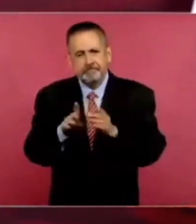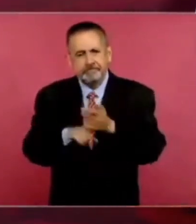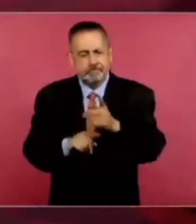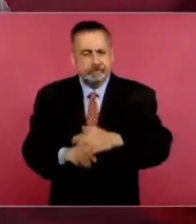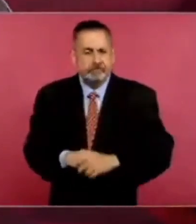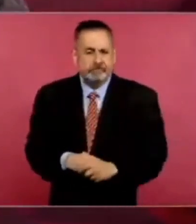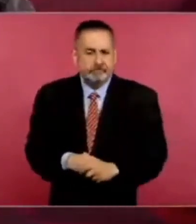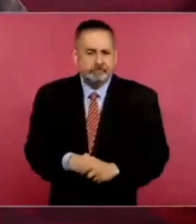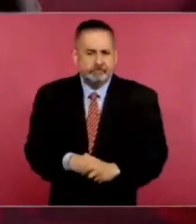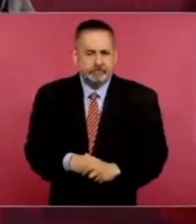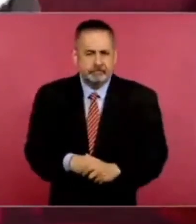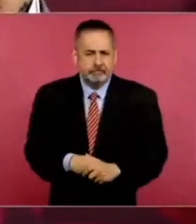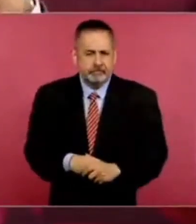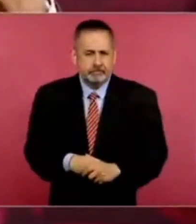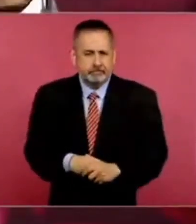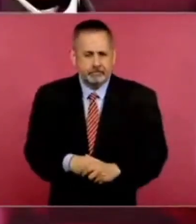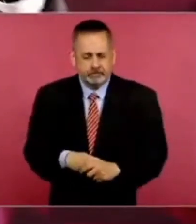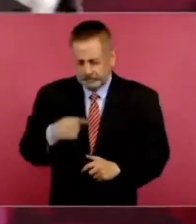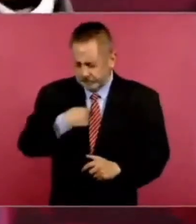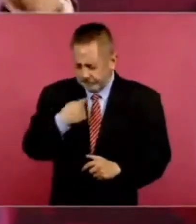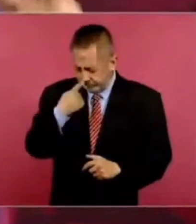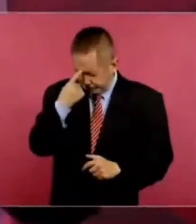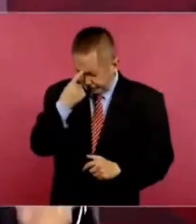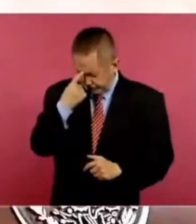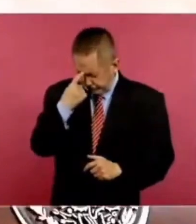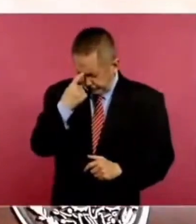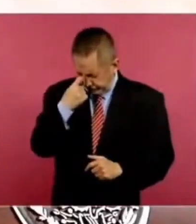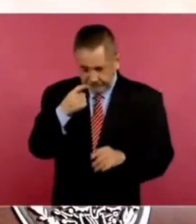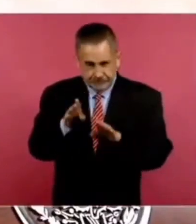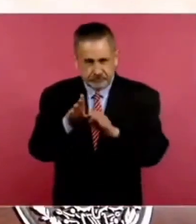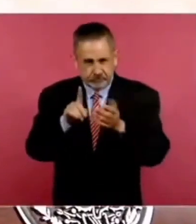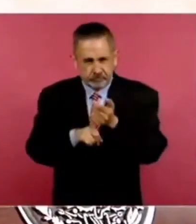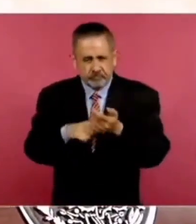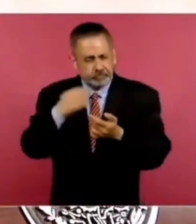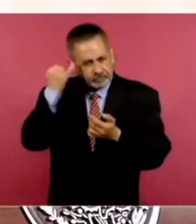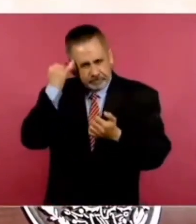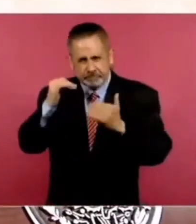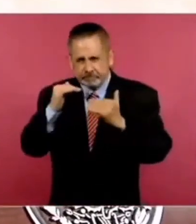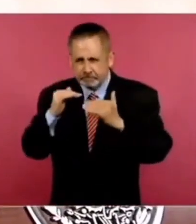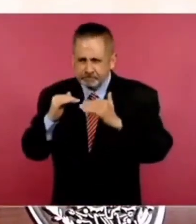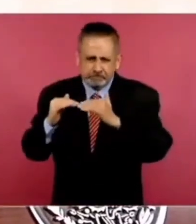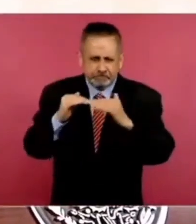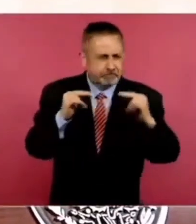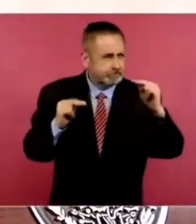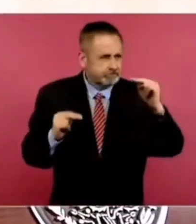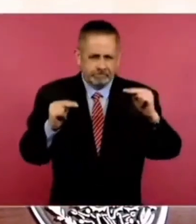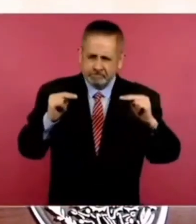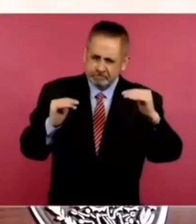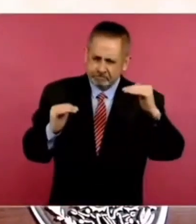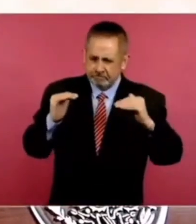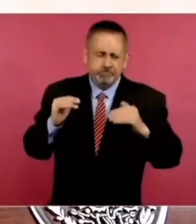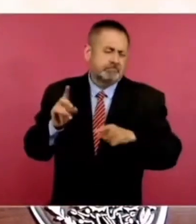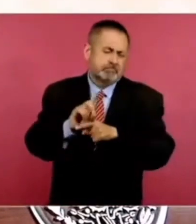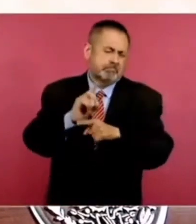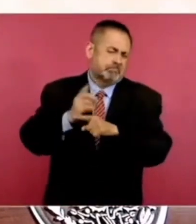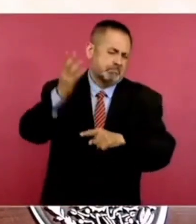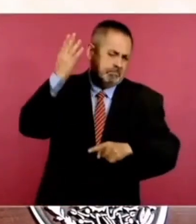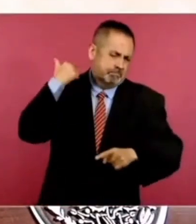que yo tenía esto en la cabeza, ¿no? De buscar el equilibrio, lo escribí desde hace